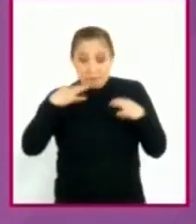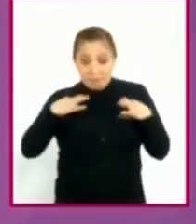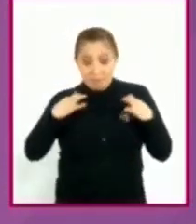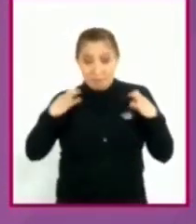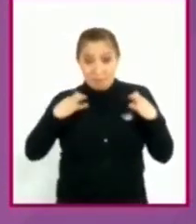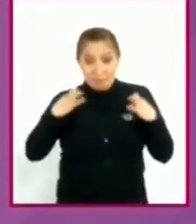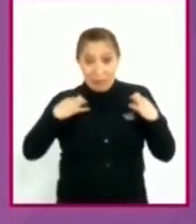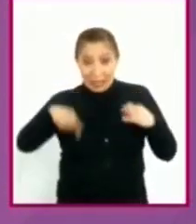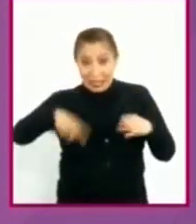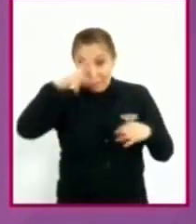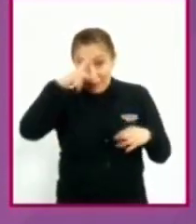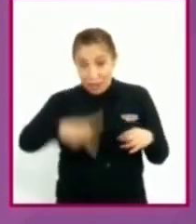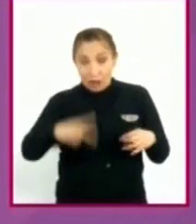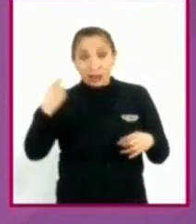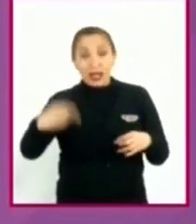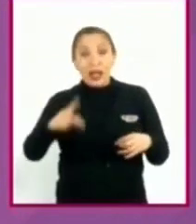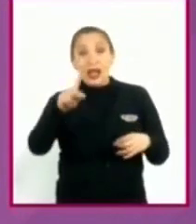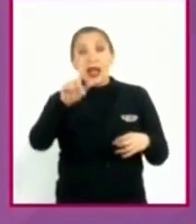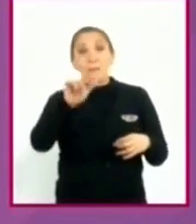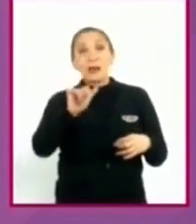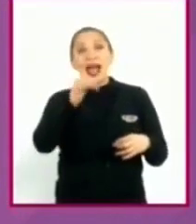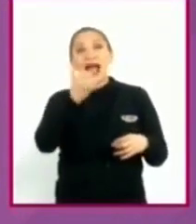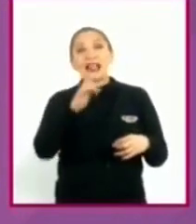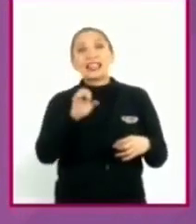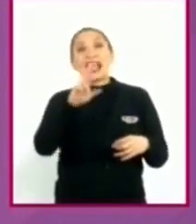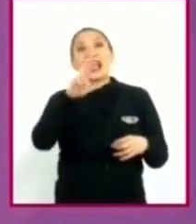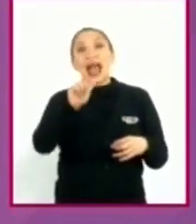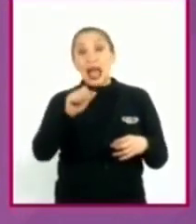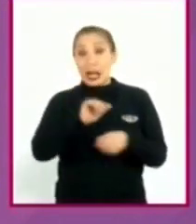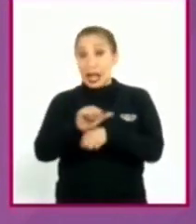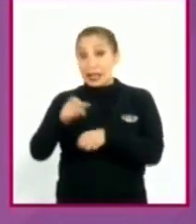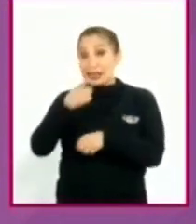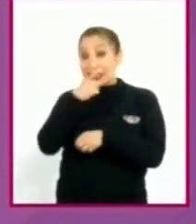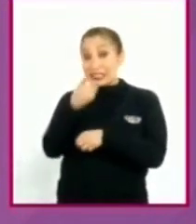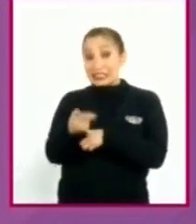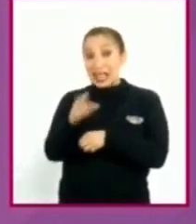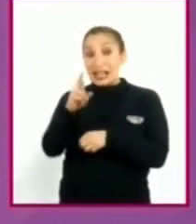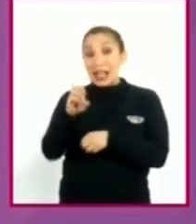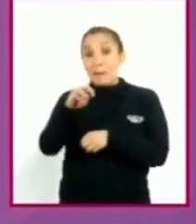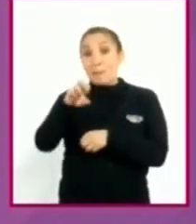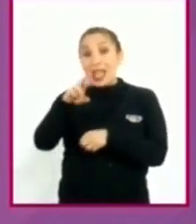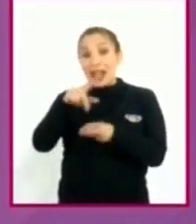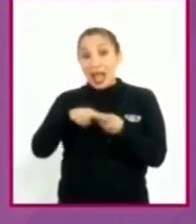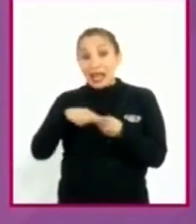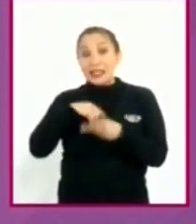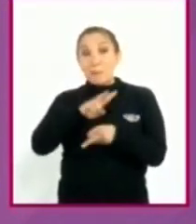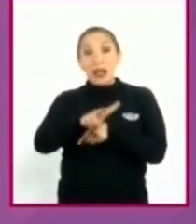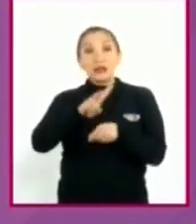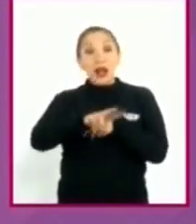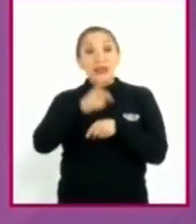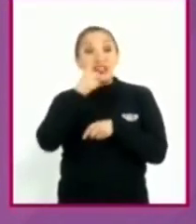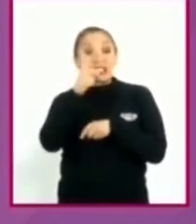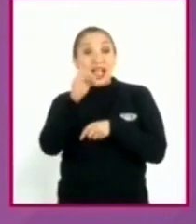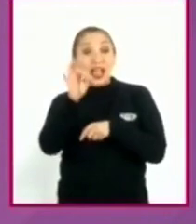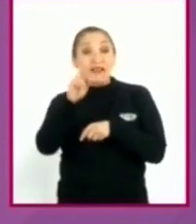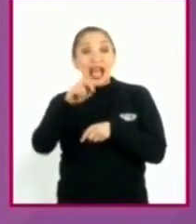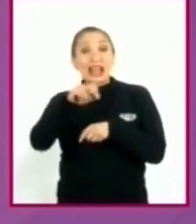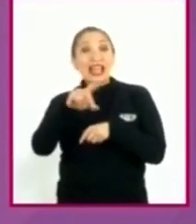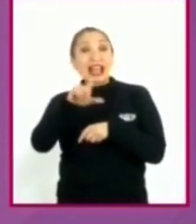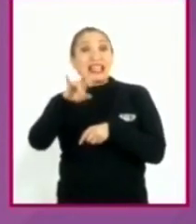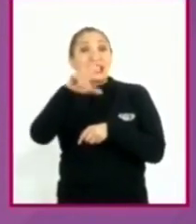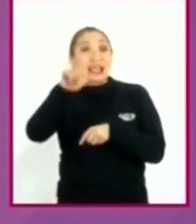prenda de vestir en México se le llama playera. En Argentina, remera. Y en Venezuela,